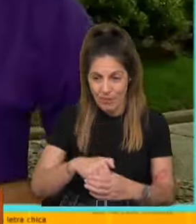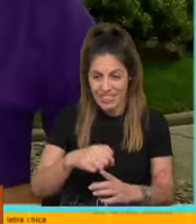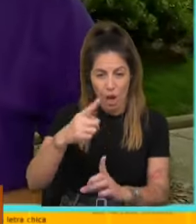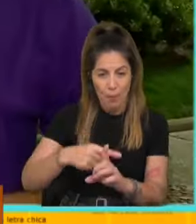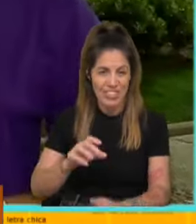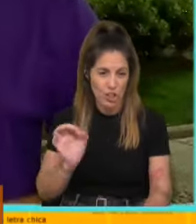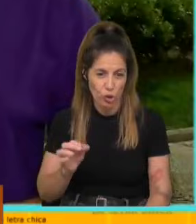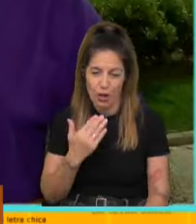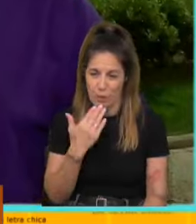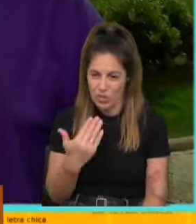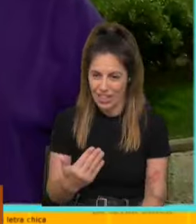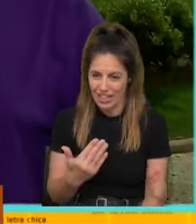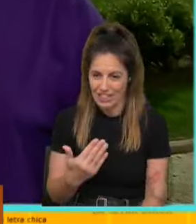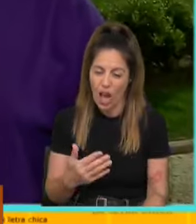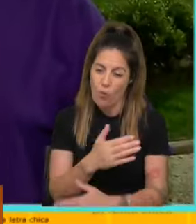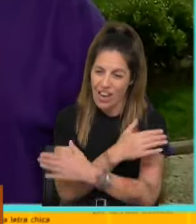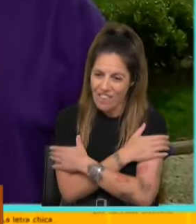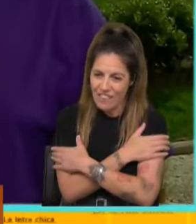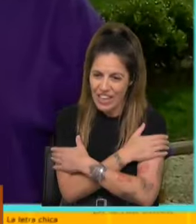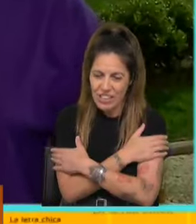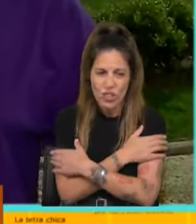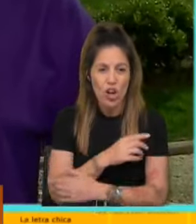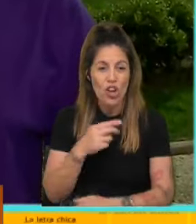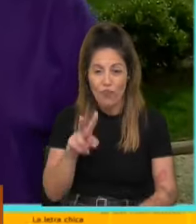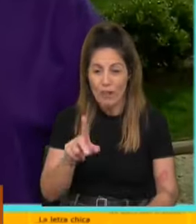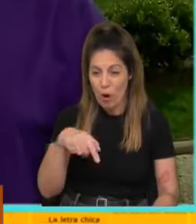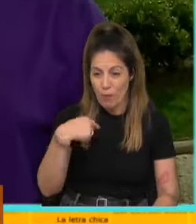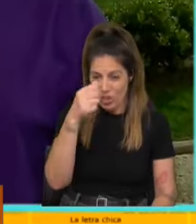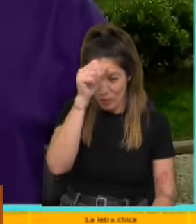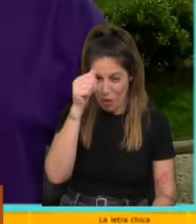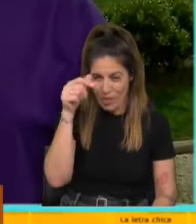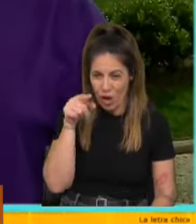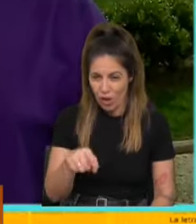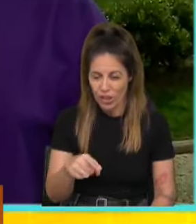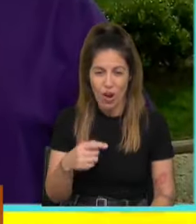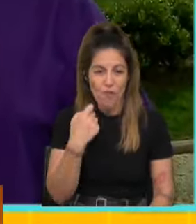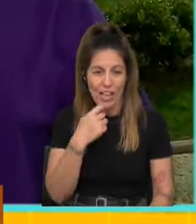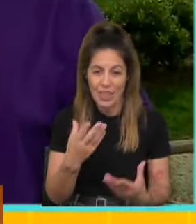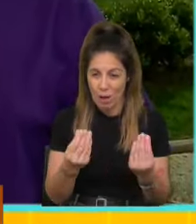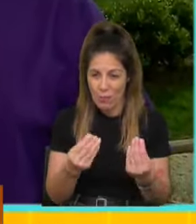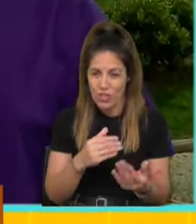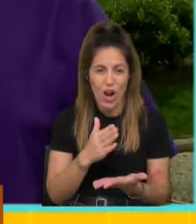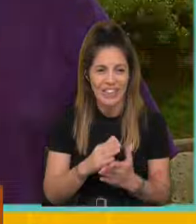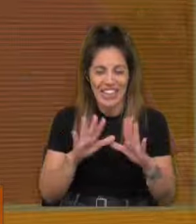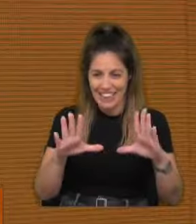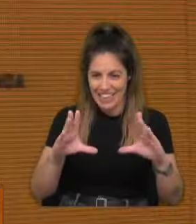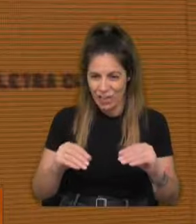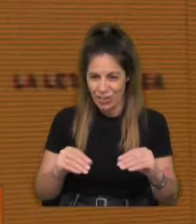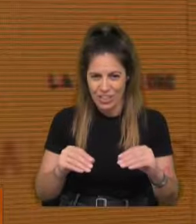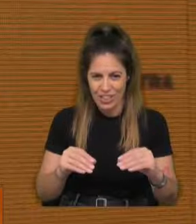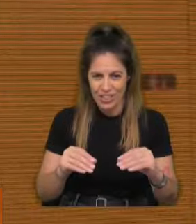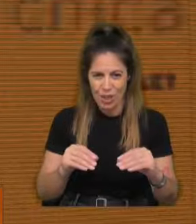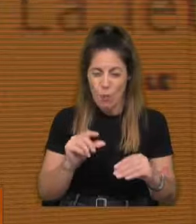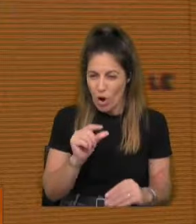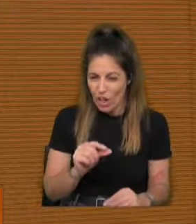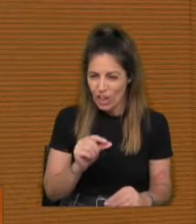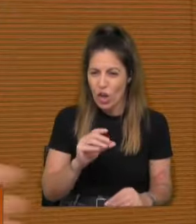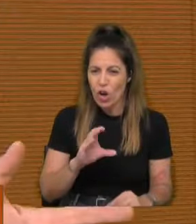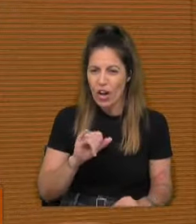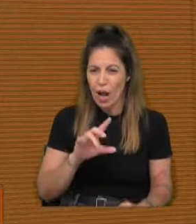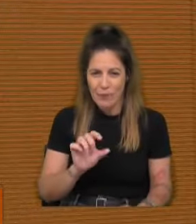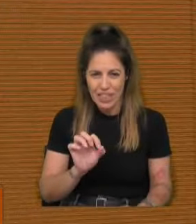octubre Gracias JP abrazo enorme y hasta el domingo que viene contigo queda mucha letra chica hasta las 10 de la noche un toque con Camilo que le quedó